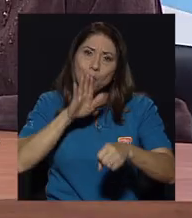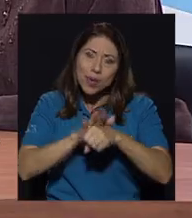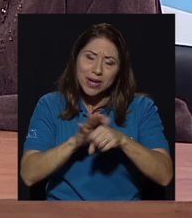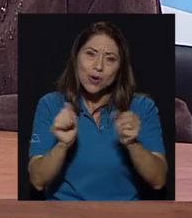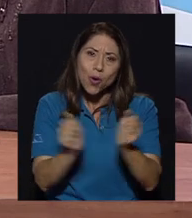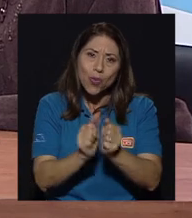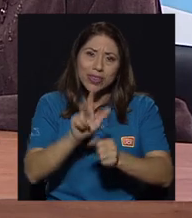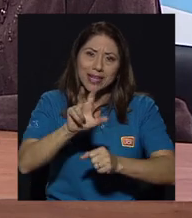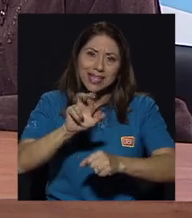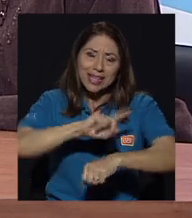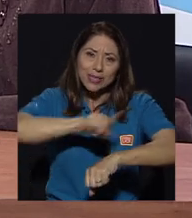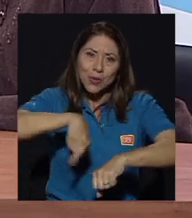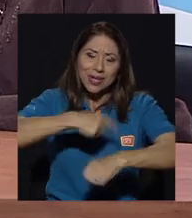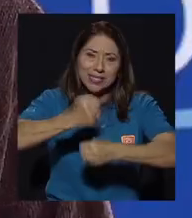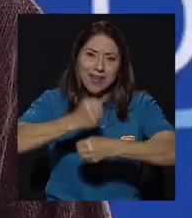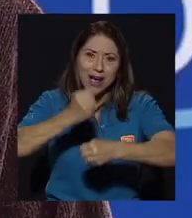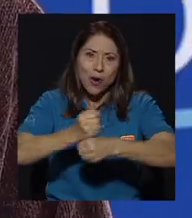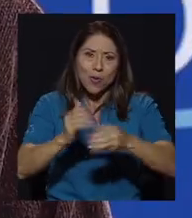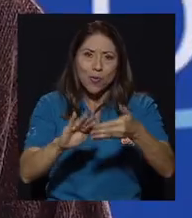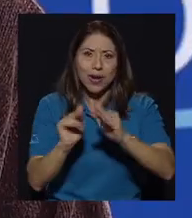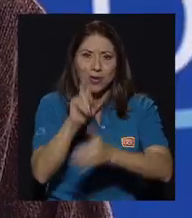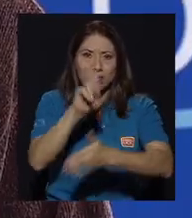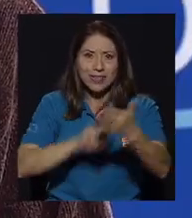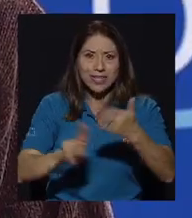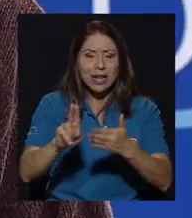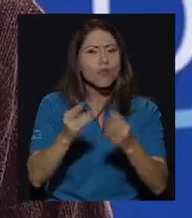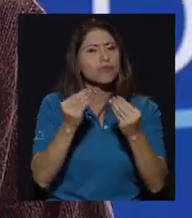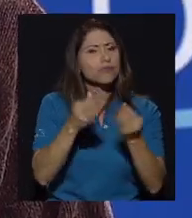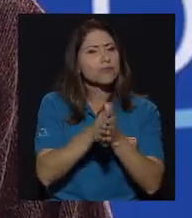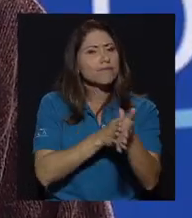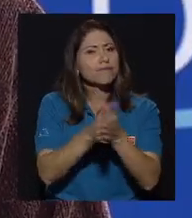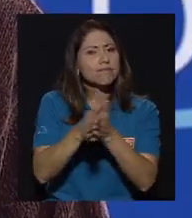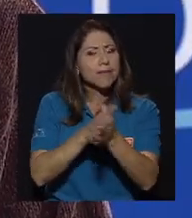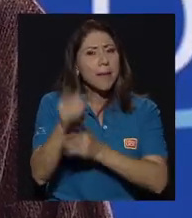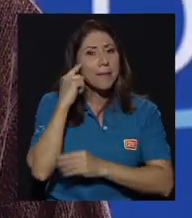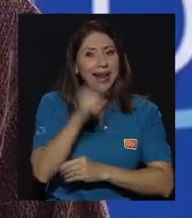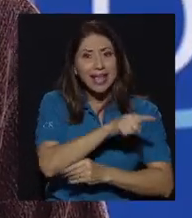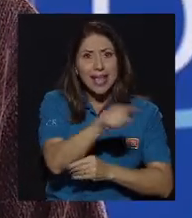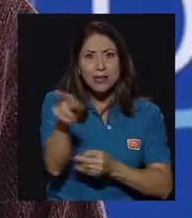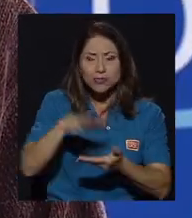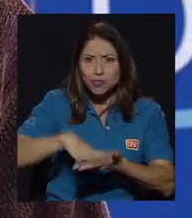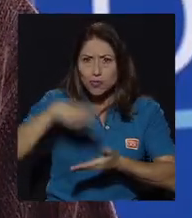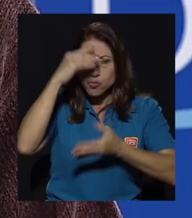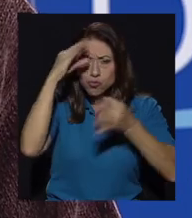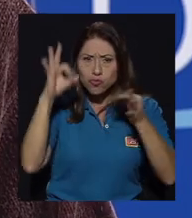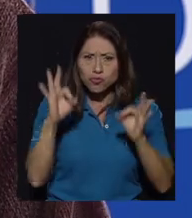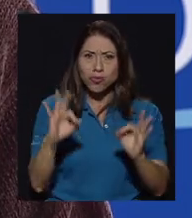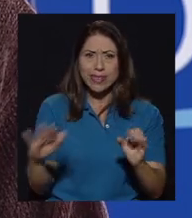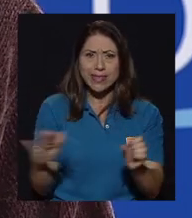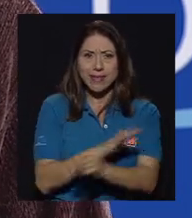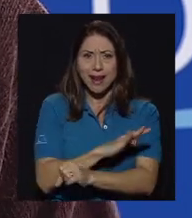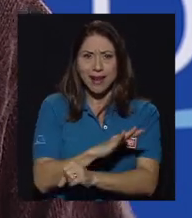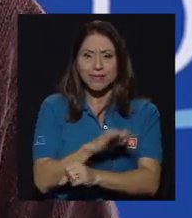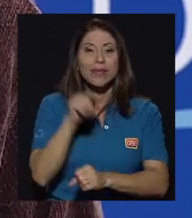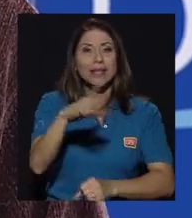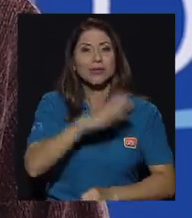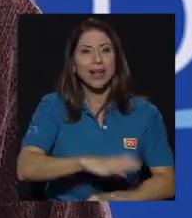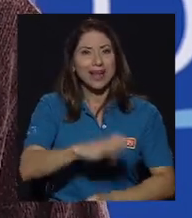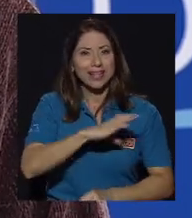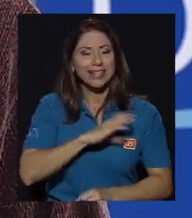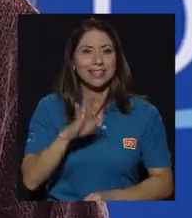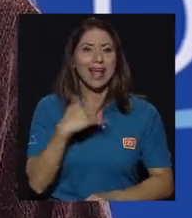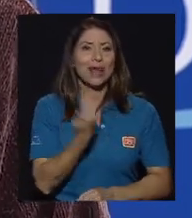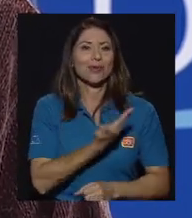universitario y les aseguro que les será de gran utilidad en la formación integral que ellos tienen y que es precisamente lo que